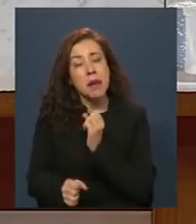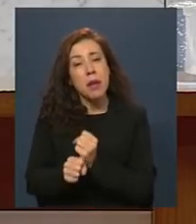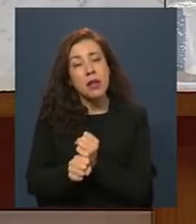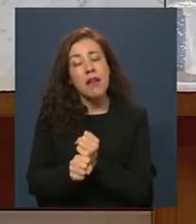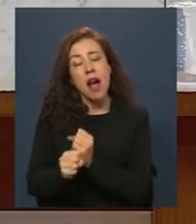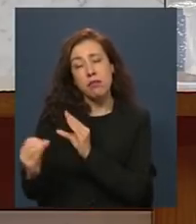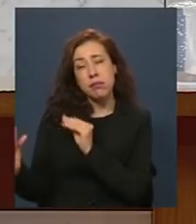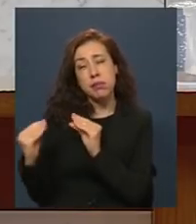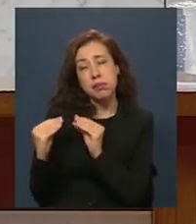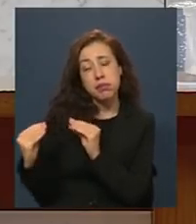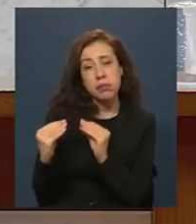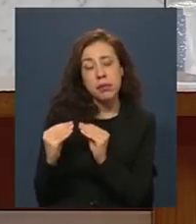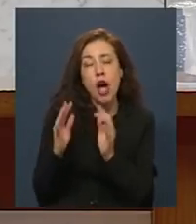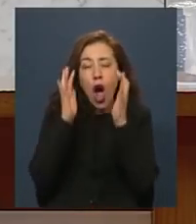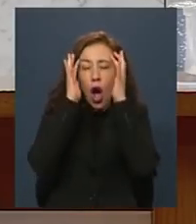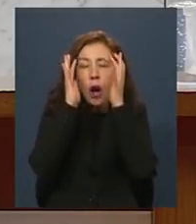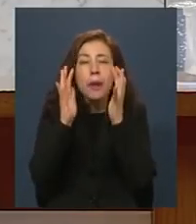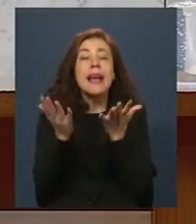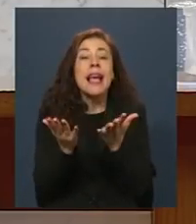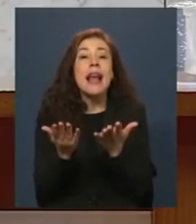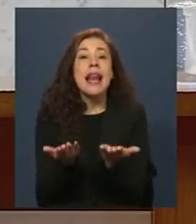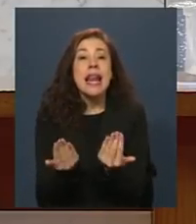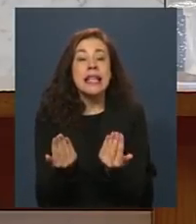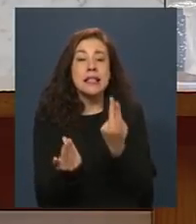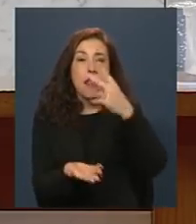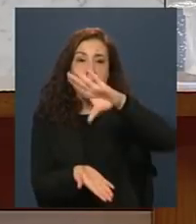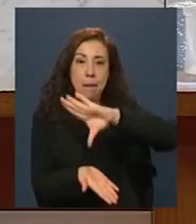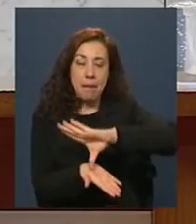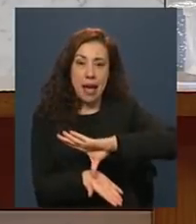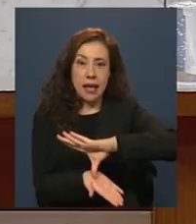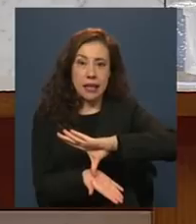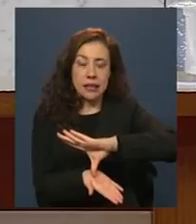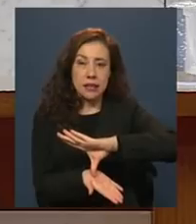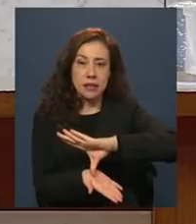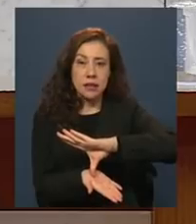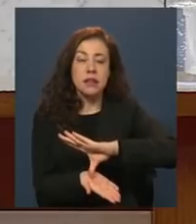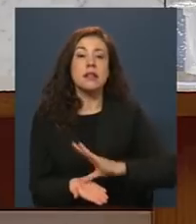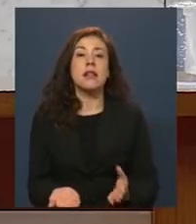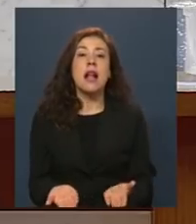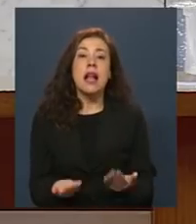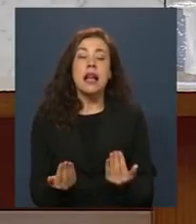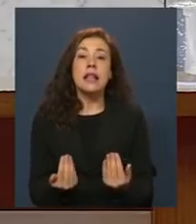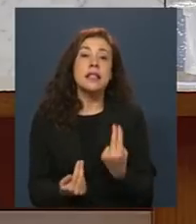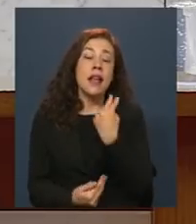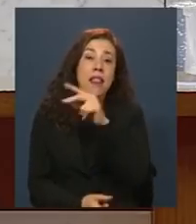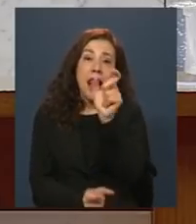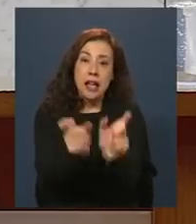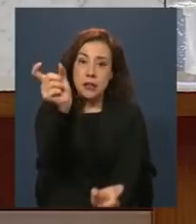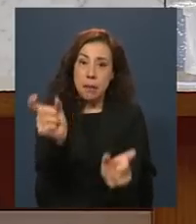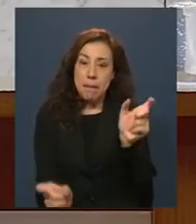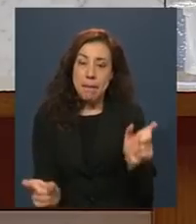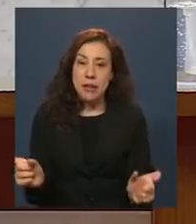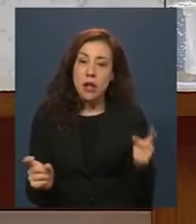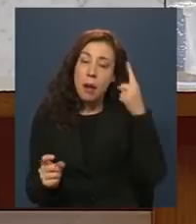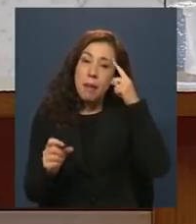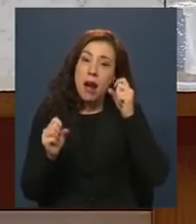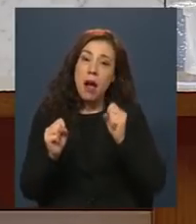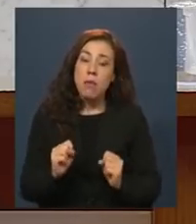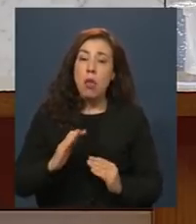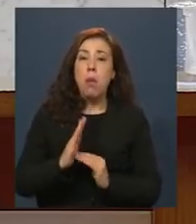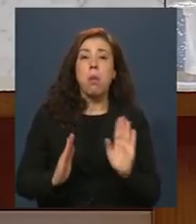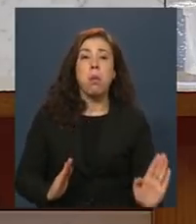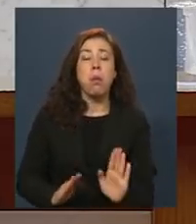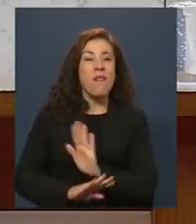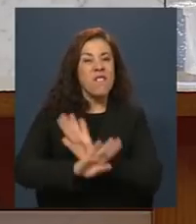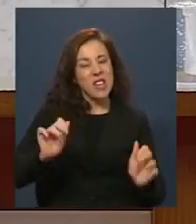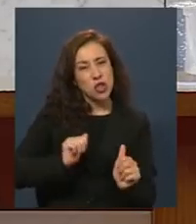diálogo centrado en las necesidades del país, centrada en las necesidades de su gente, para salir del atasco y